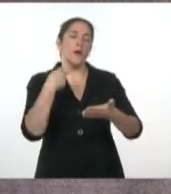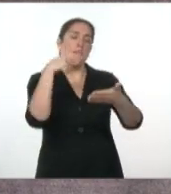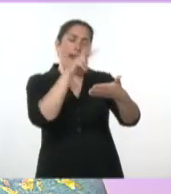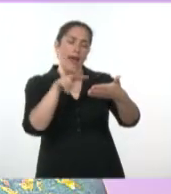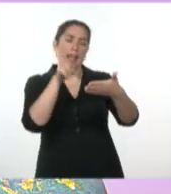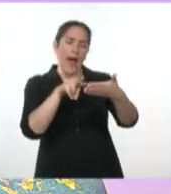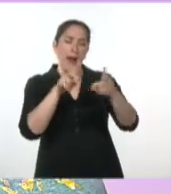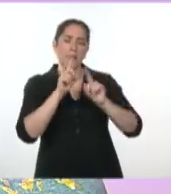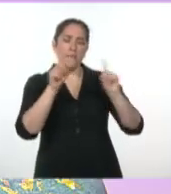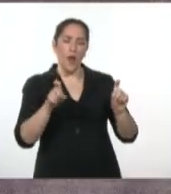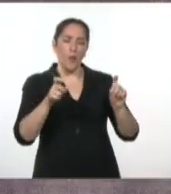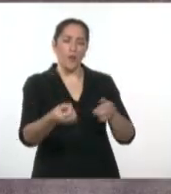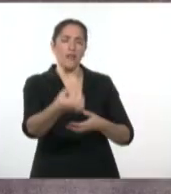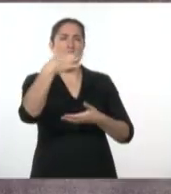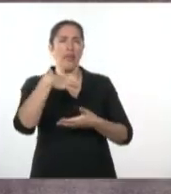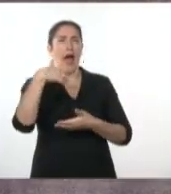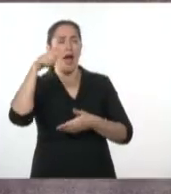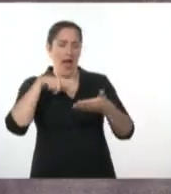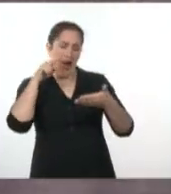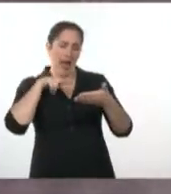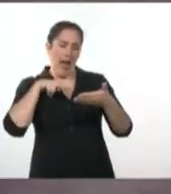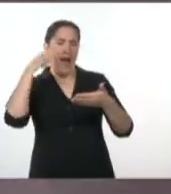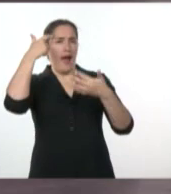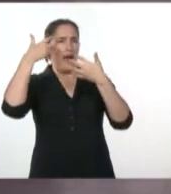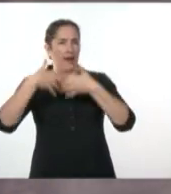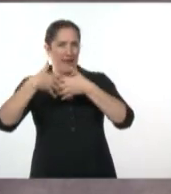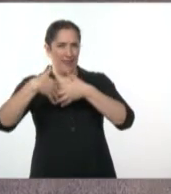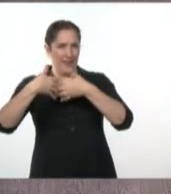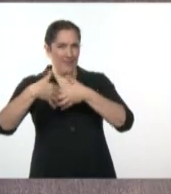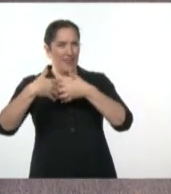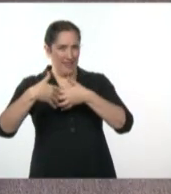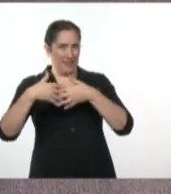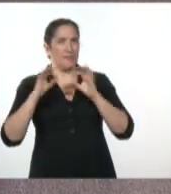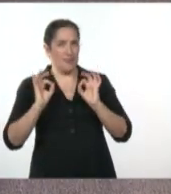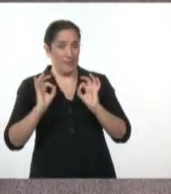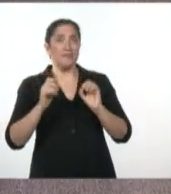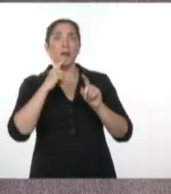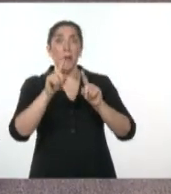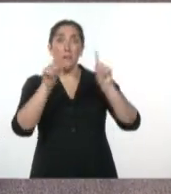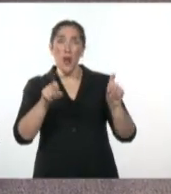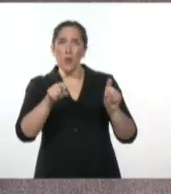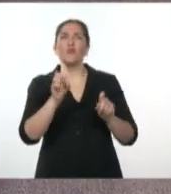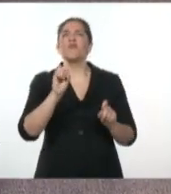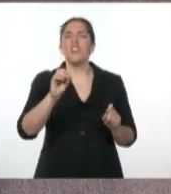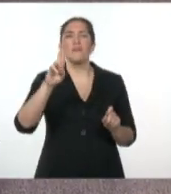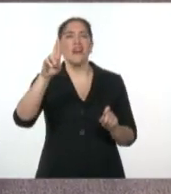y los lectores reflexionen sobre eso. Entonces aparece la pregunta retórica.